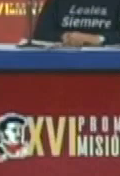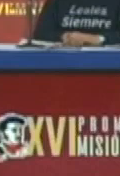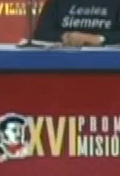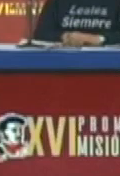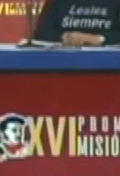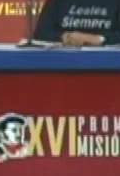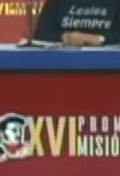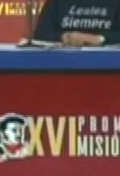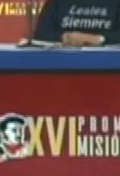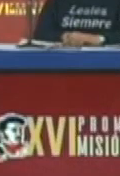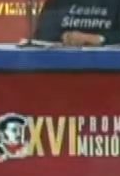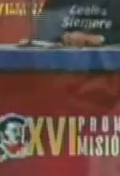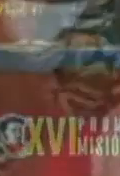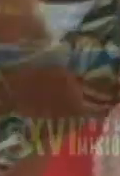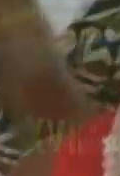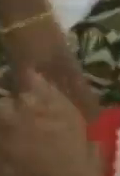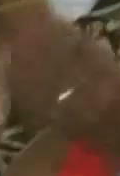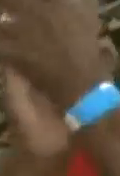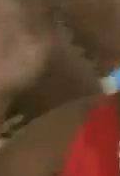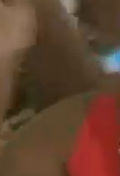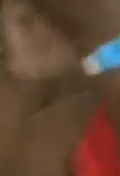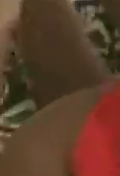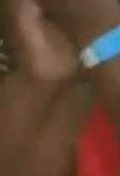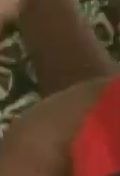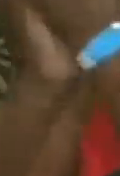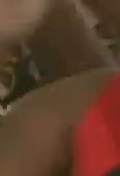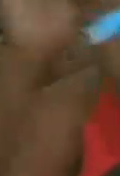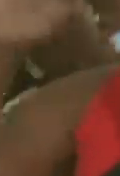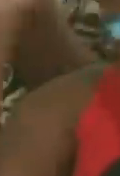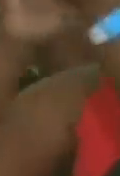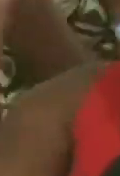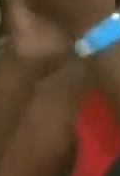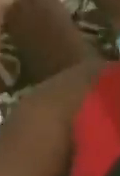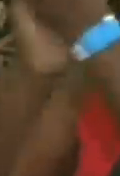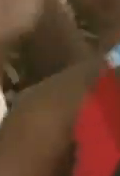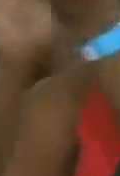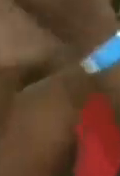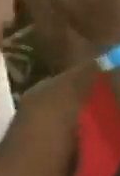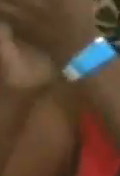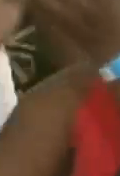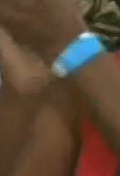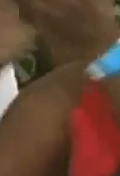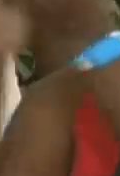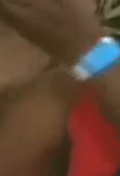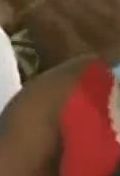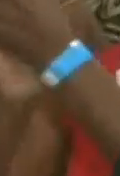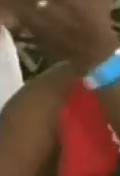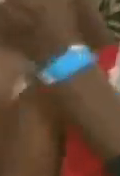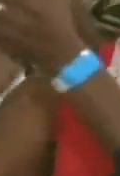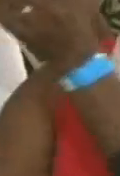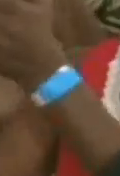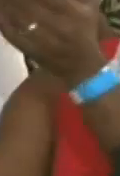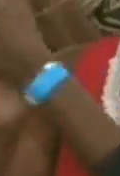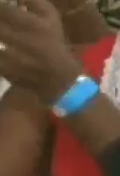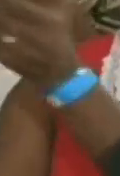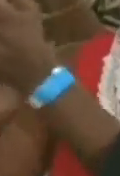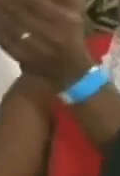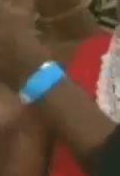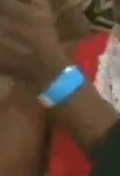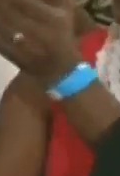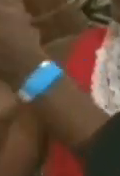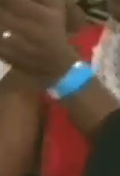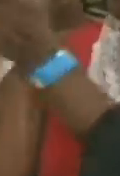a África como madre fundadora de nuestro carácter, de nuestra identidad. La madre África de